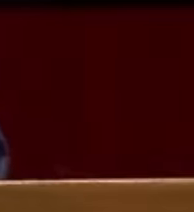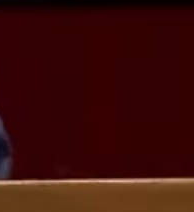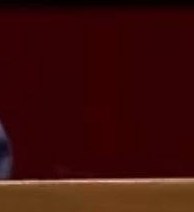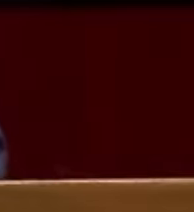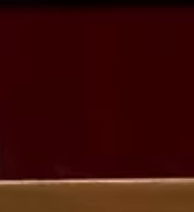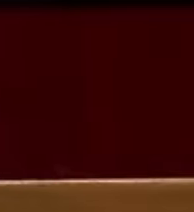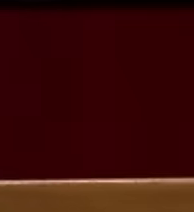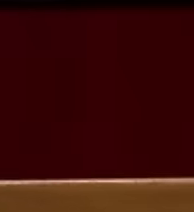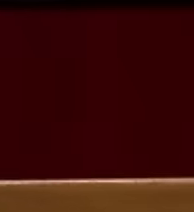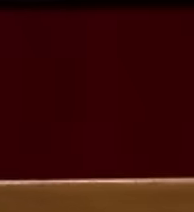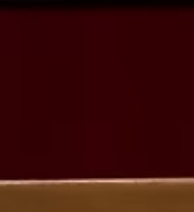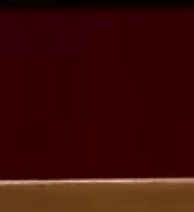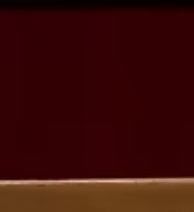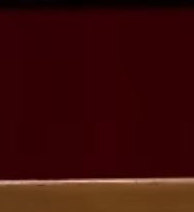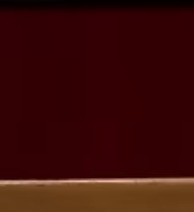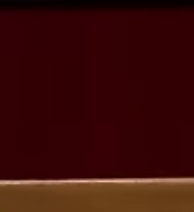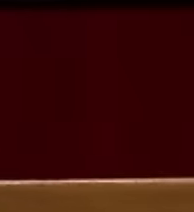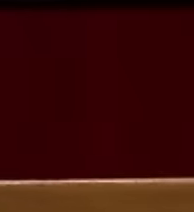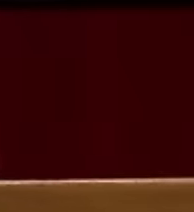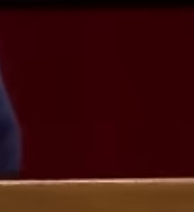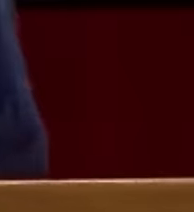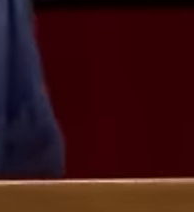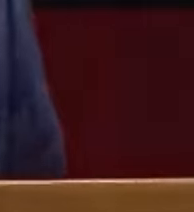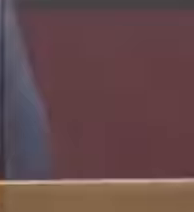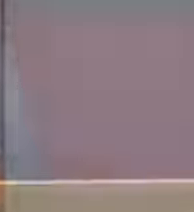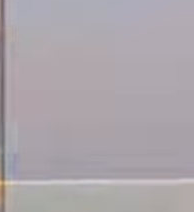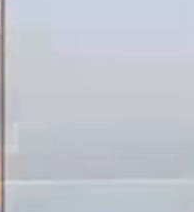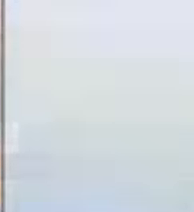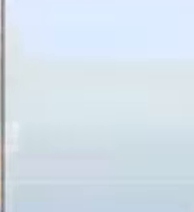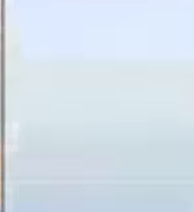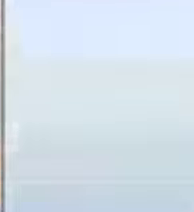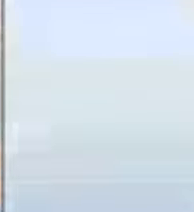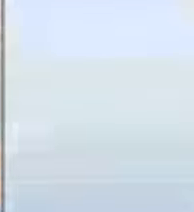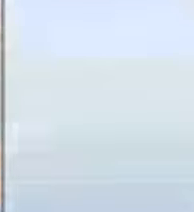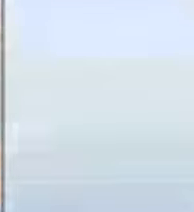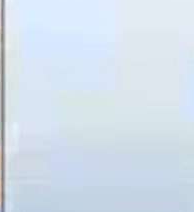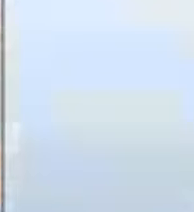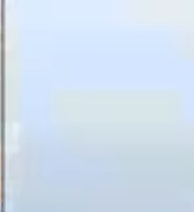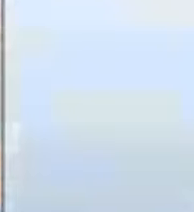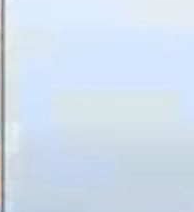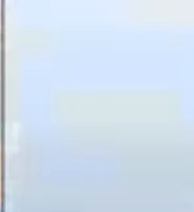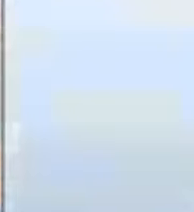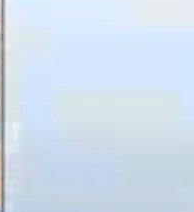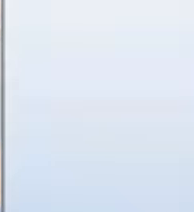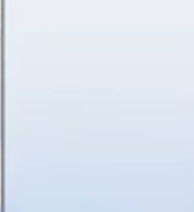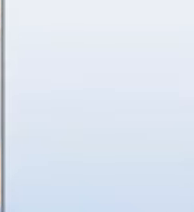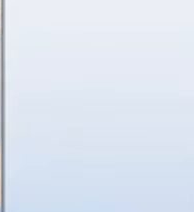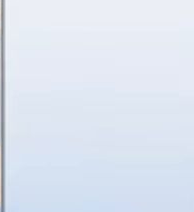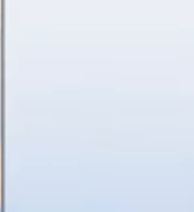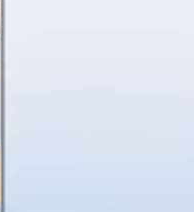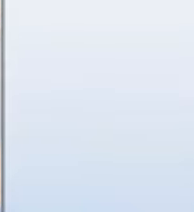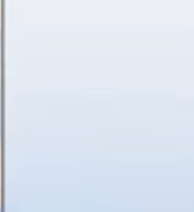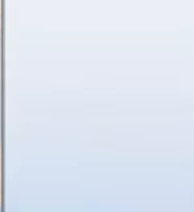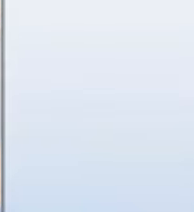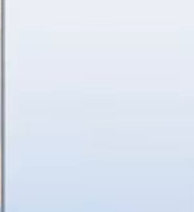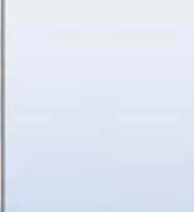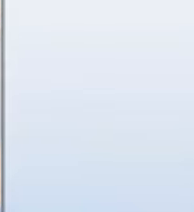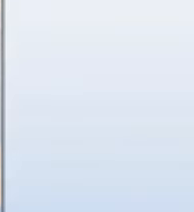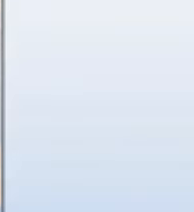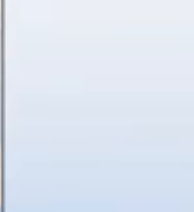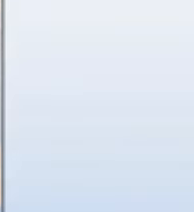Se aplicaron nuevos precios, como también habíamos anunciado, a los cigarros y tabaco,